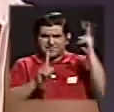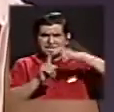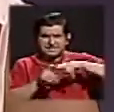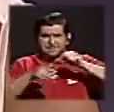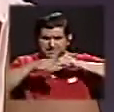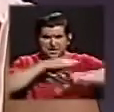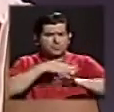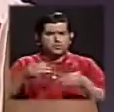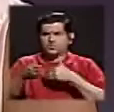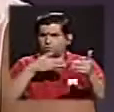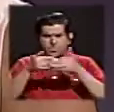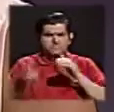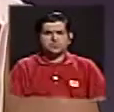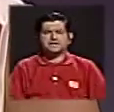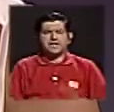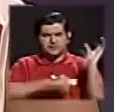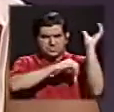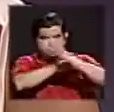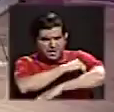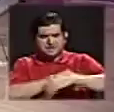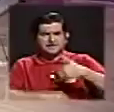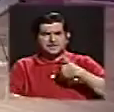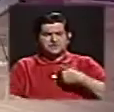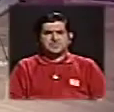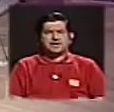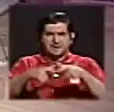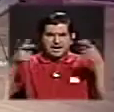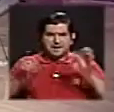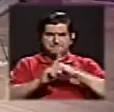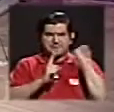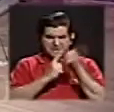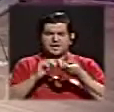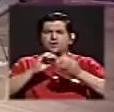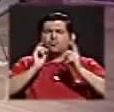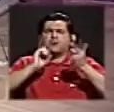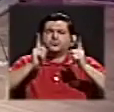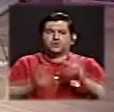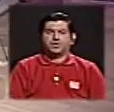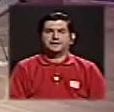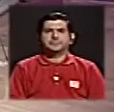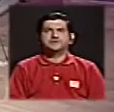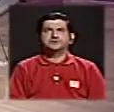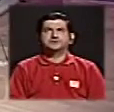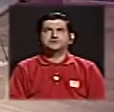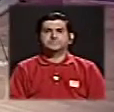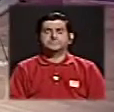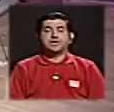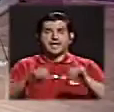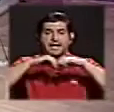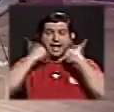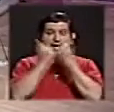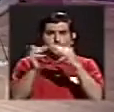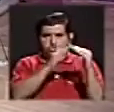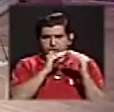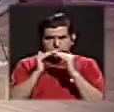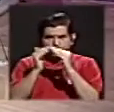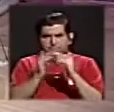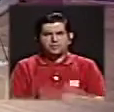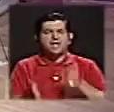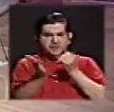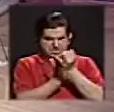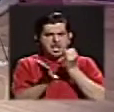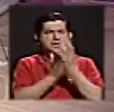estar penalizado en la mayoría de las situaciones? ¿Qué datos hay? Bueno, la Asociación Demográfica había hecho